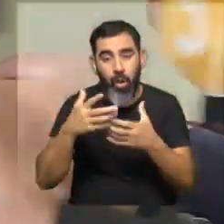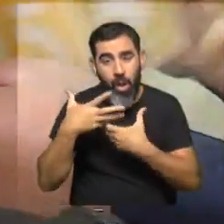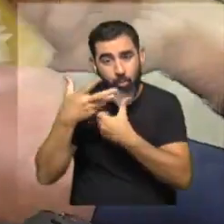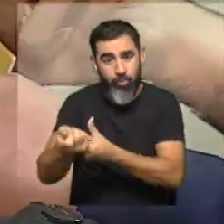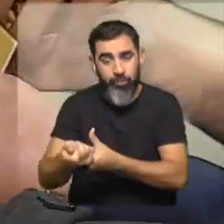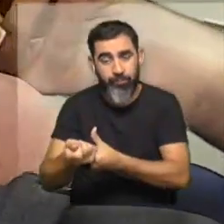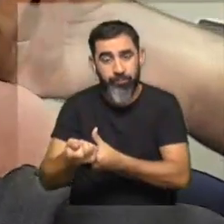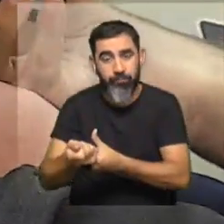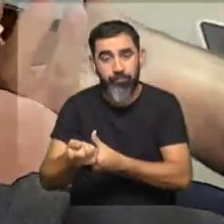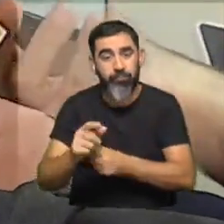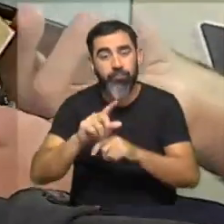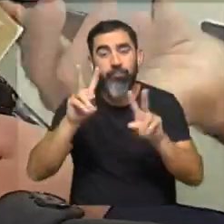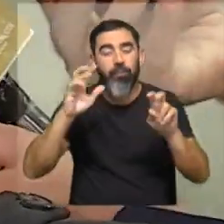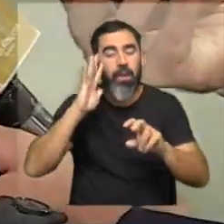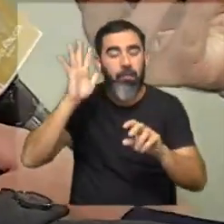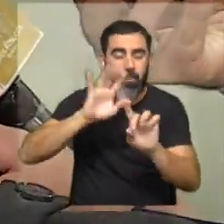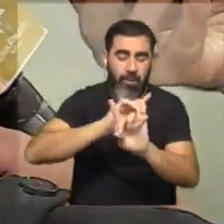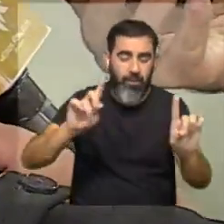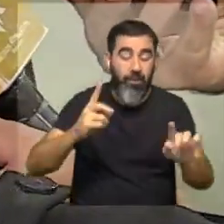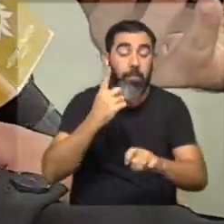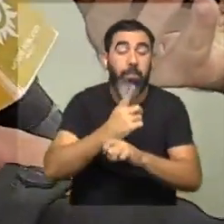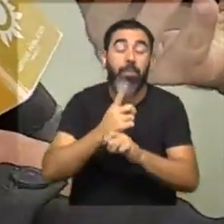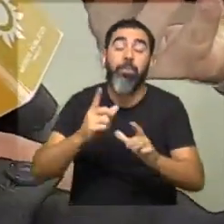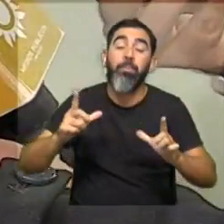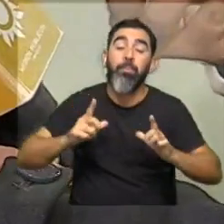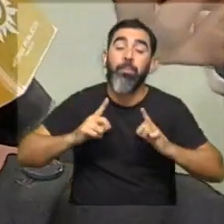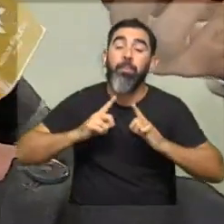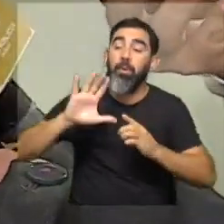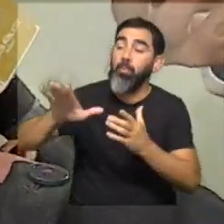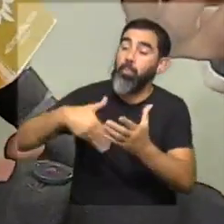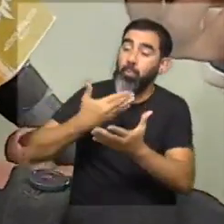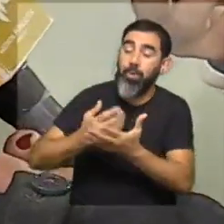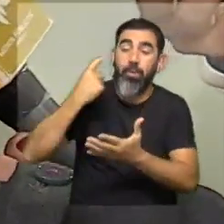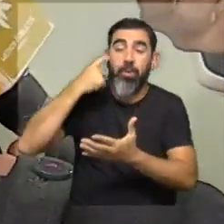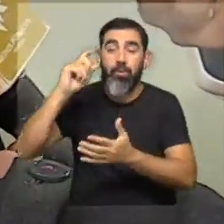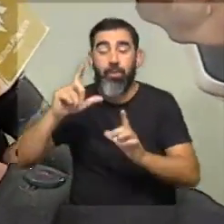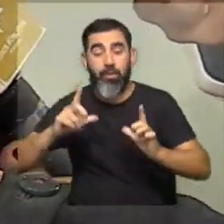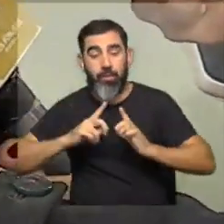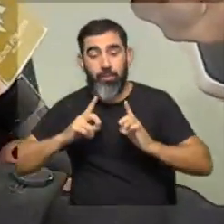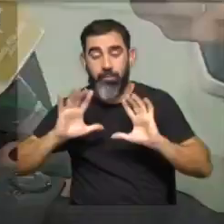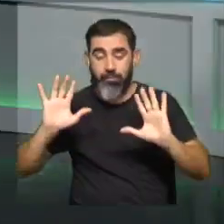Bueno, no hablemos sobre supuestos. Yo, lo primero es esperar a que vengan las ideas, las propuestas.